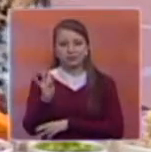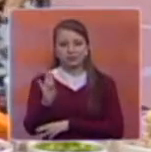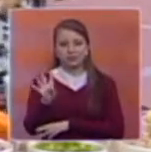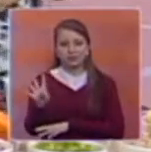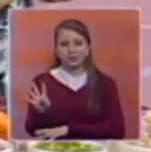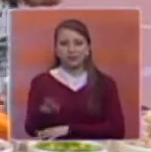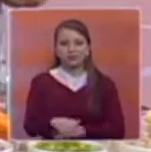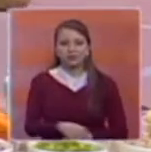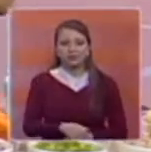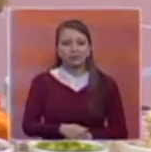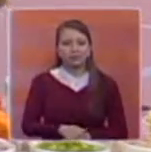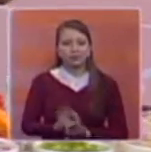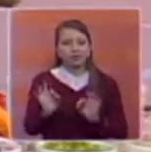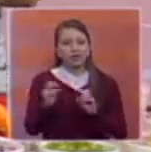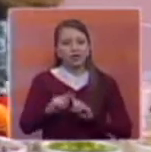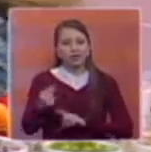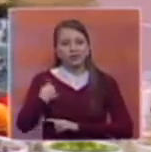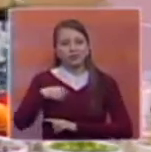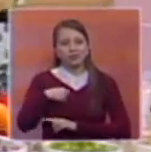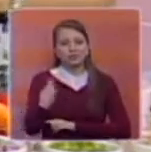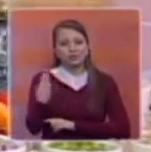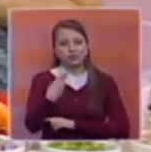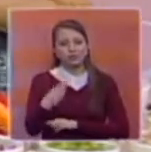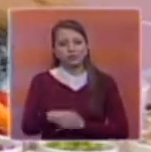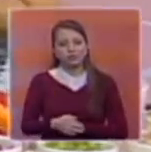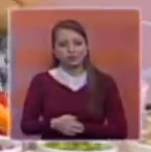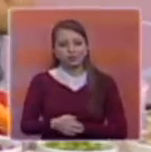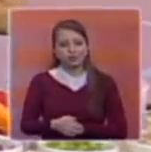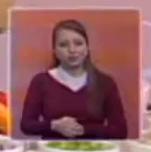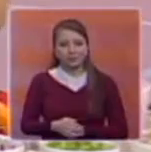602-3674 o también nos puede escribir a nuestro correo electrónico